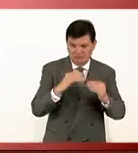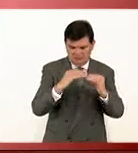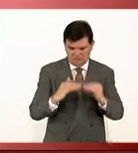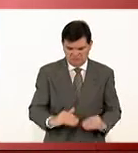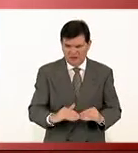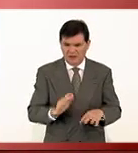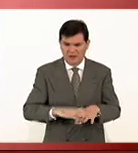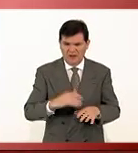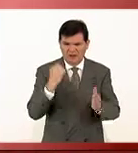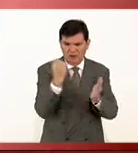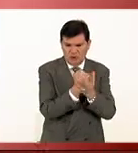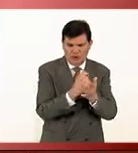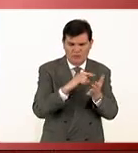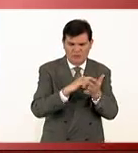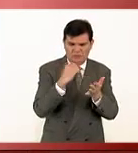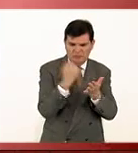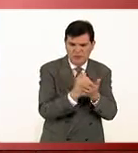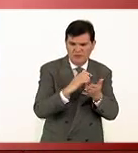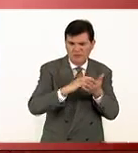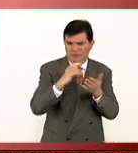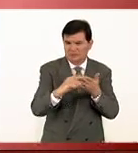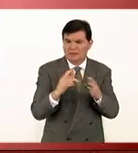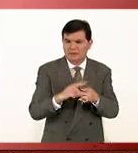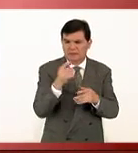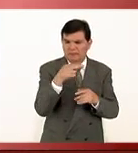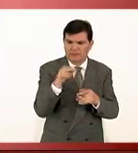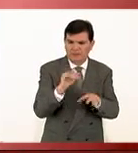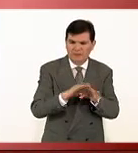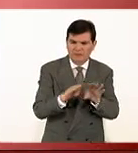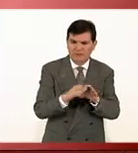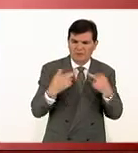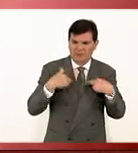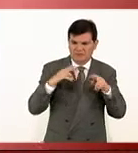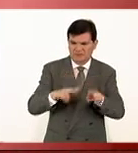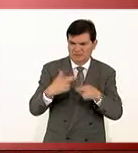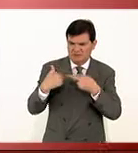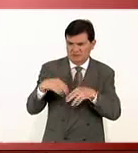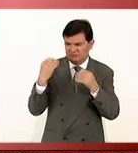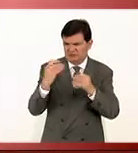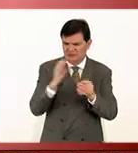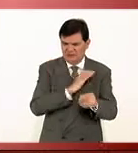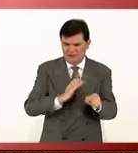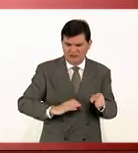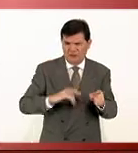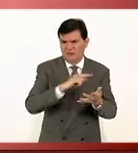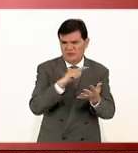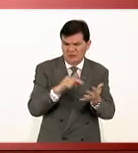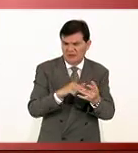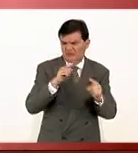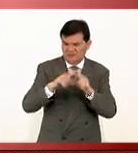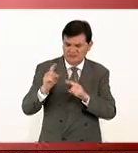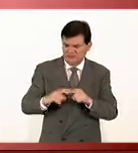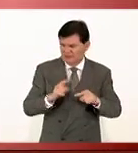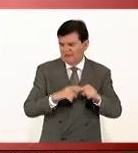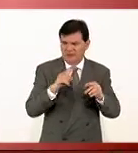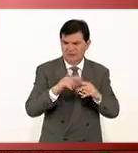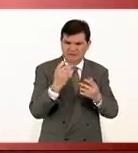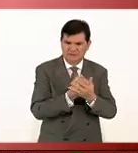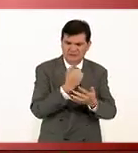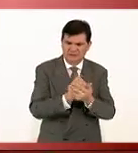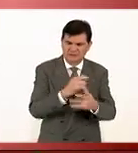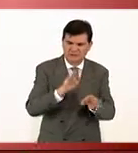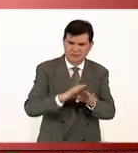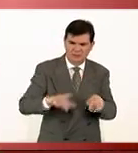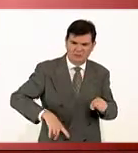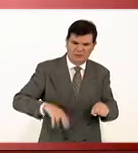partidos tienen logos, tienen marcas, ¿no? El PRI lo representan muchos priistas o muchos candidatos locales o estos que estamos mencionando